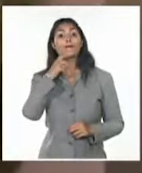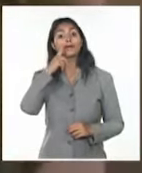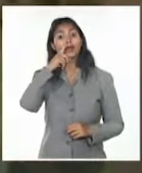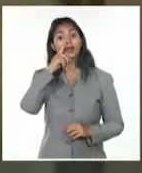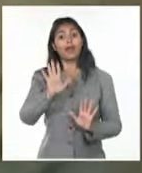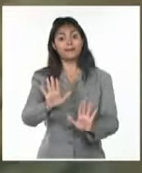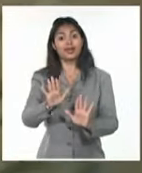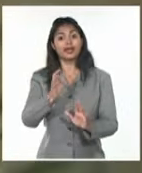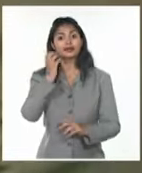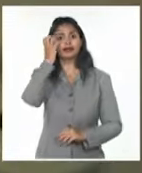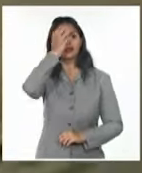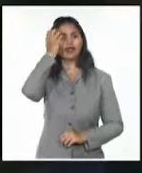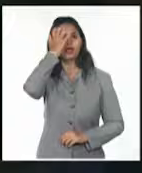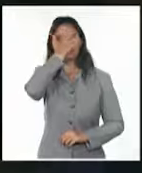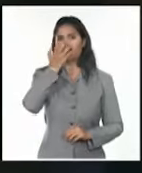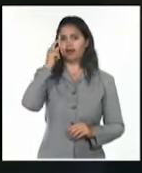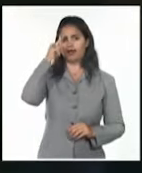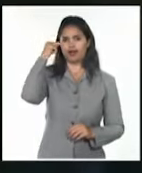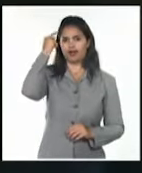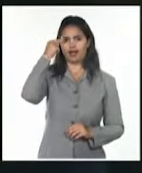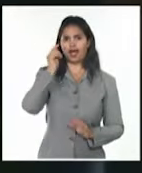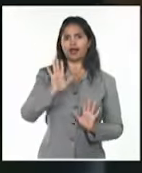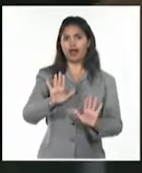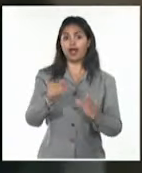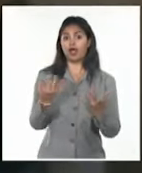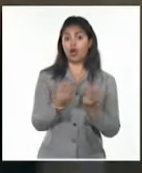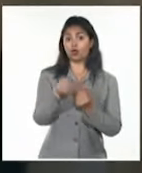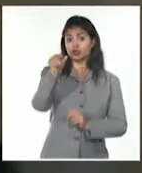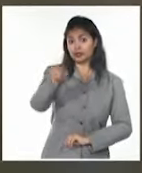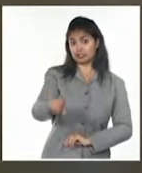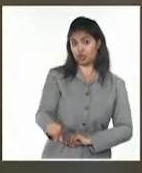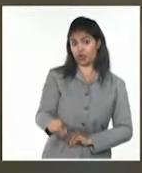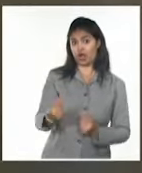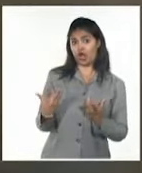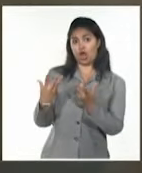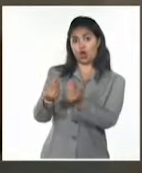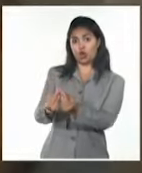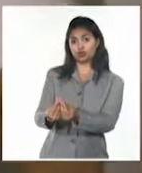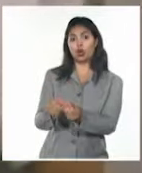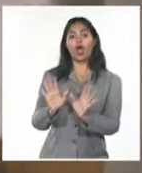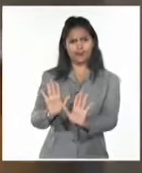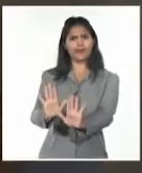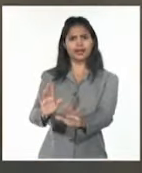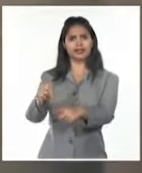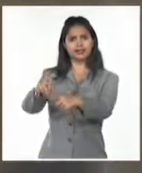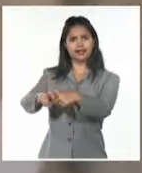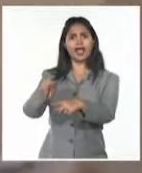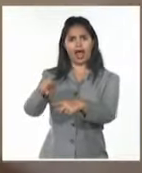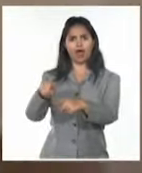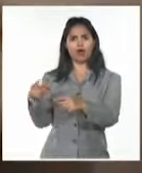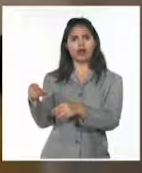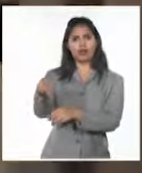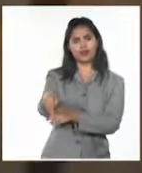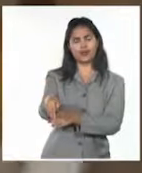Rubén vengo acompañado sialo ahí salo